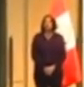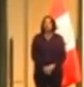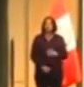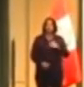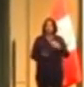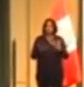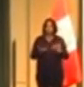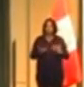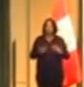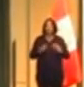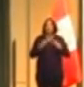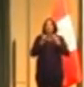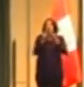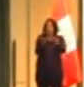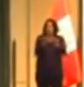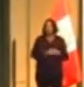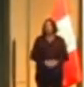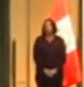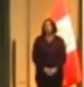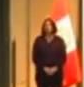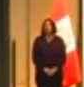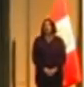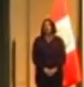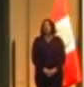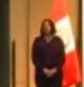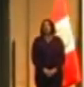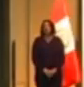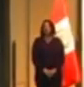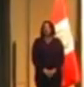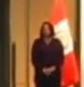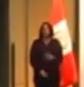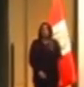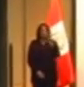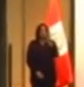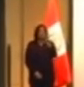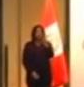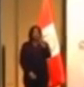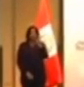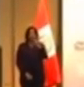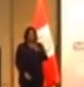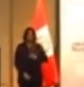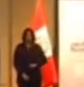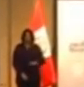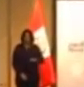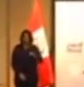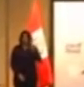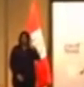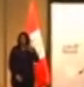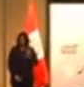quiero expresarles lo que dos hijas miraflorinas,